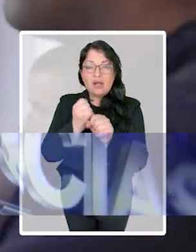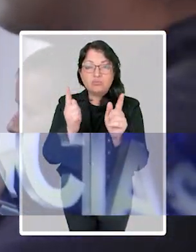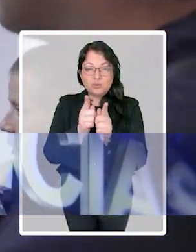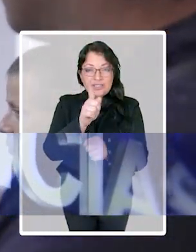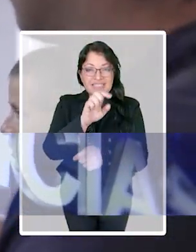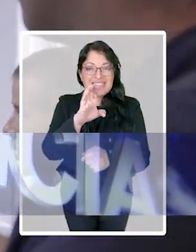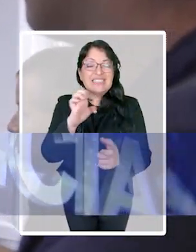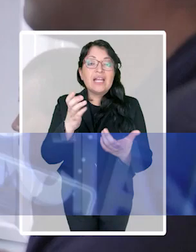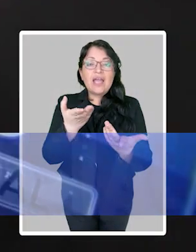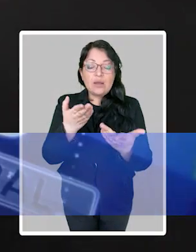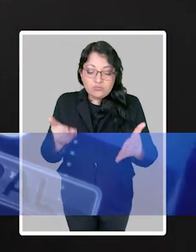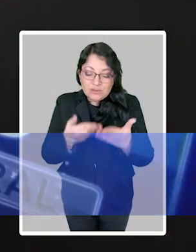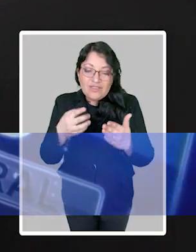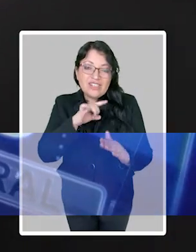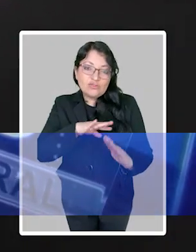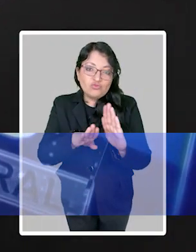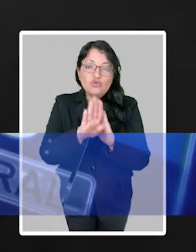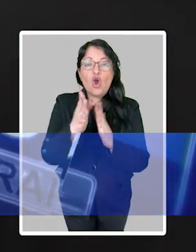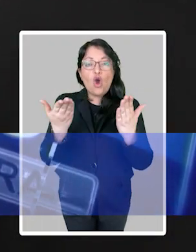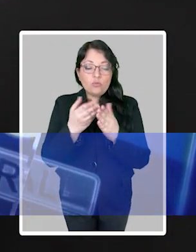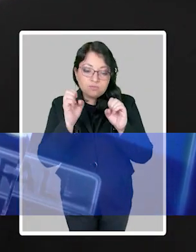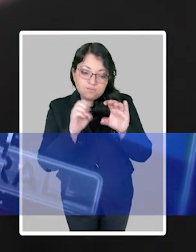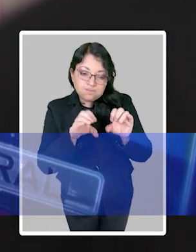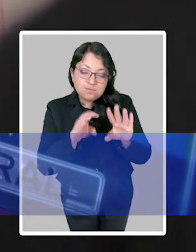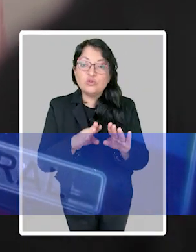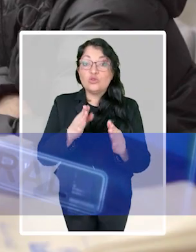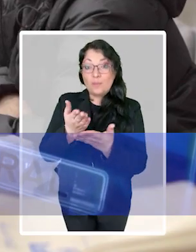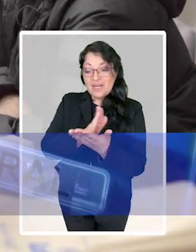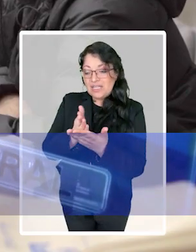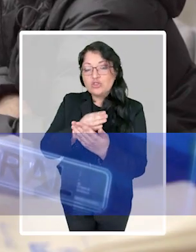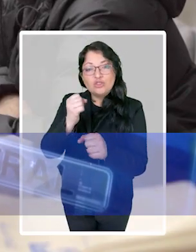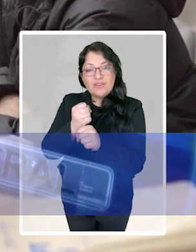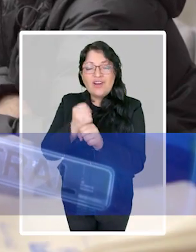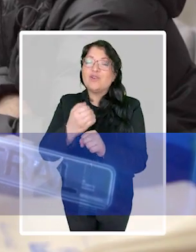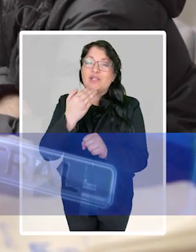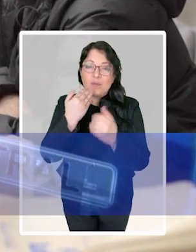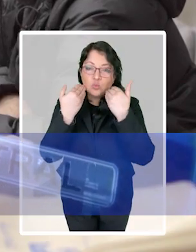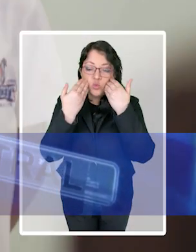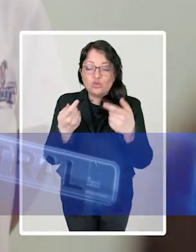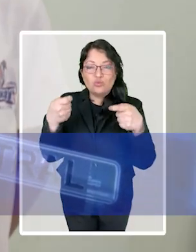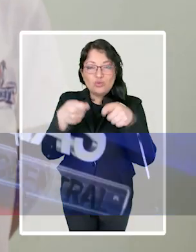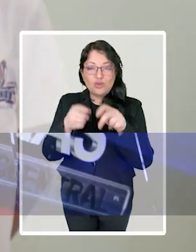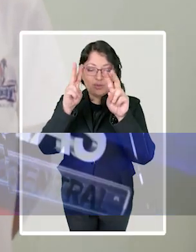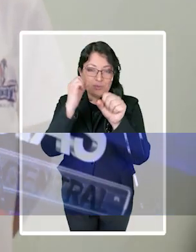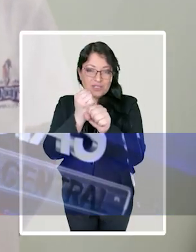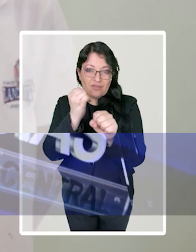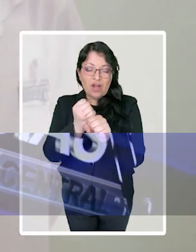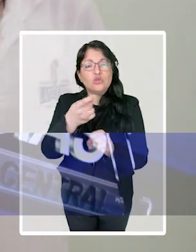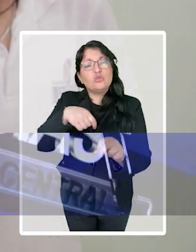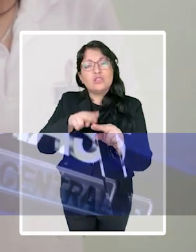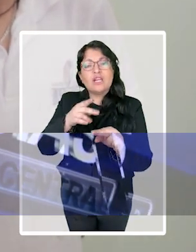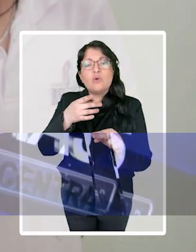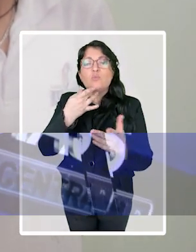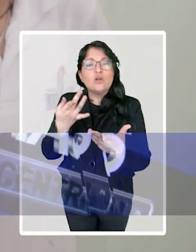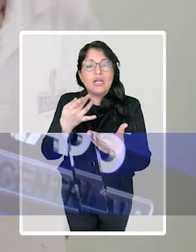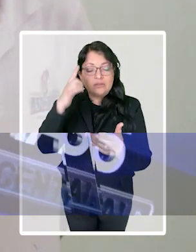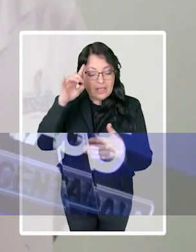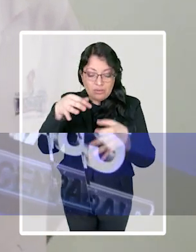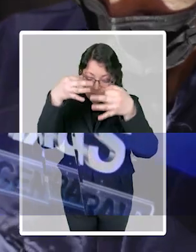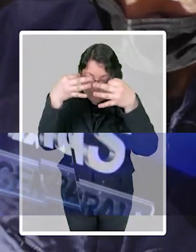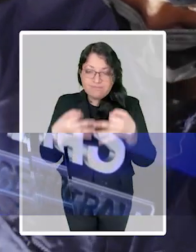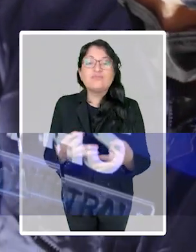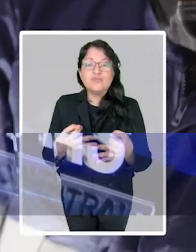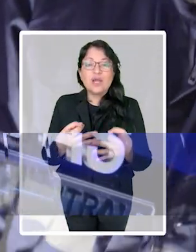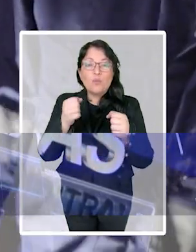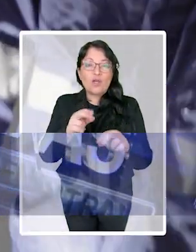región de Valparaíso, enfocados principalmente en una política de inclusión y cuidados, la alfabetización digital y el déficit que existe en los choferes del